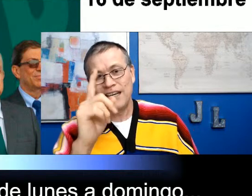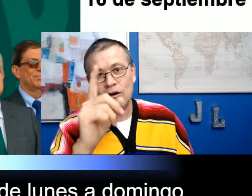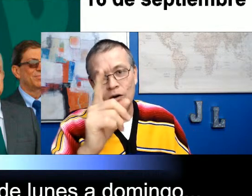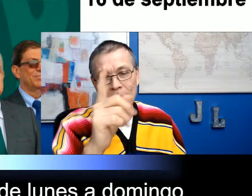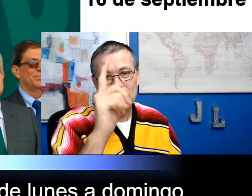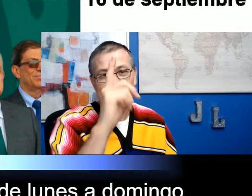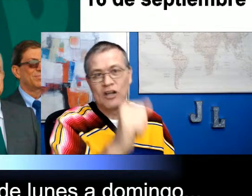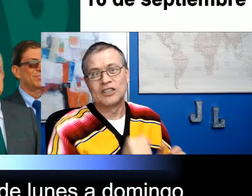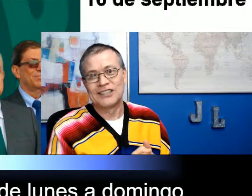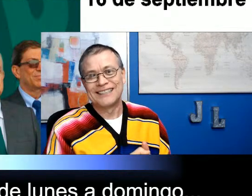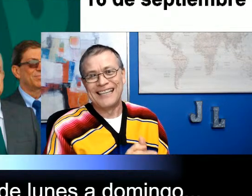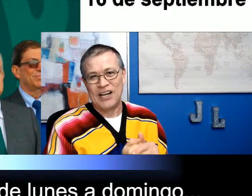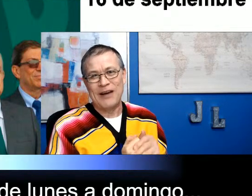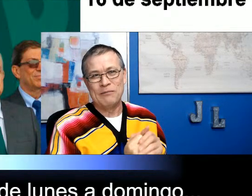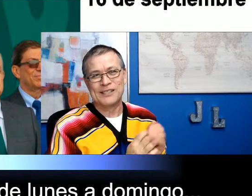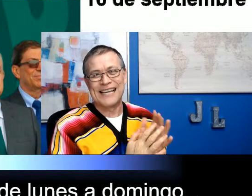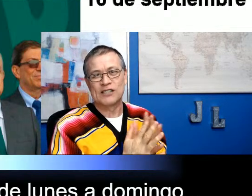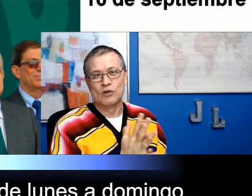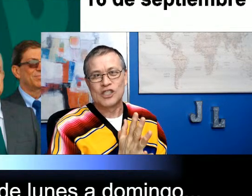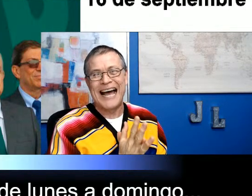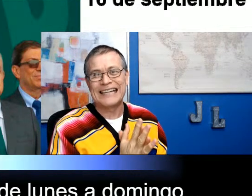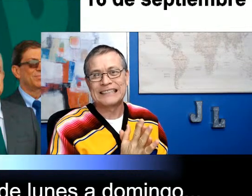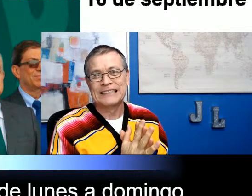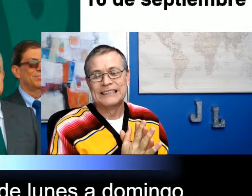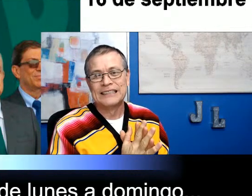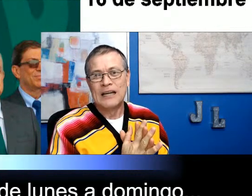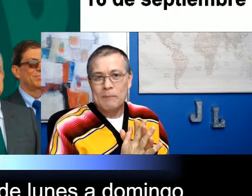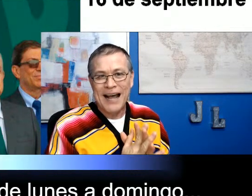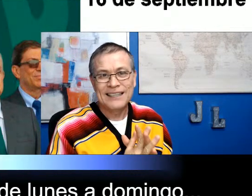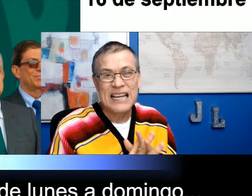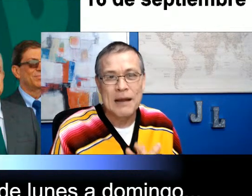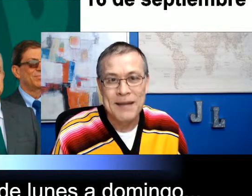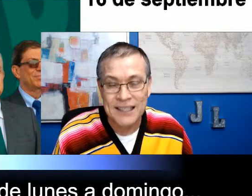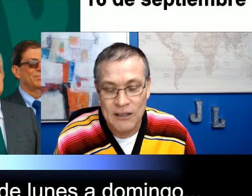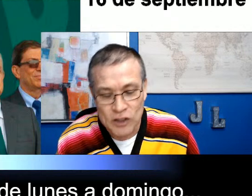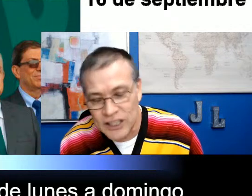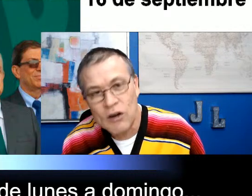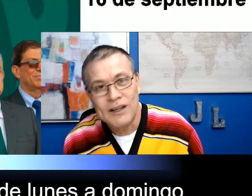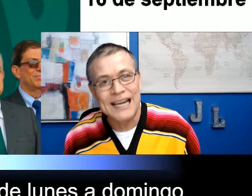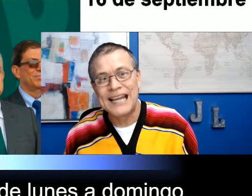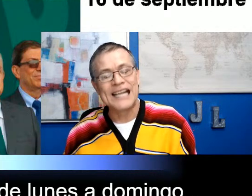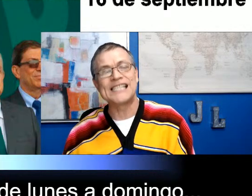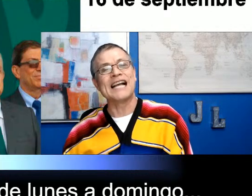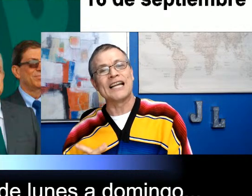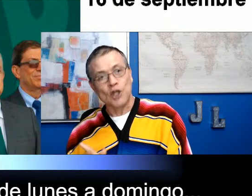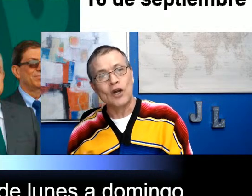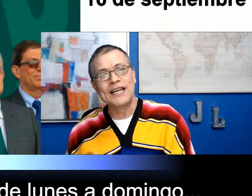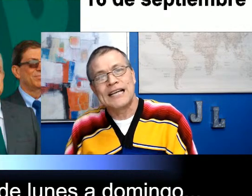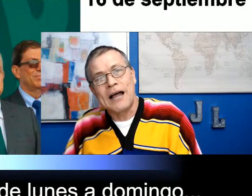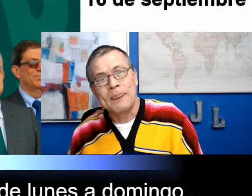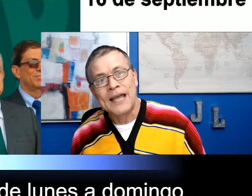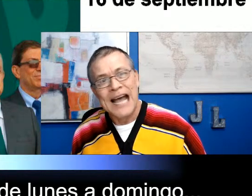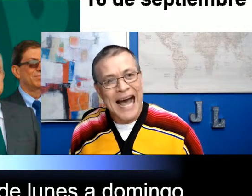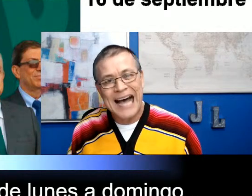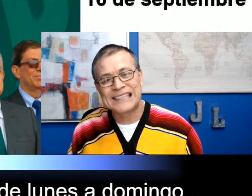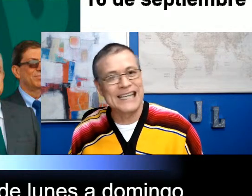AMLO dijo, amigos, y lo vamos a escuchar, prácticamente nos dijo que la Iglesia